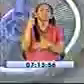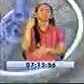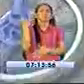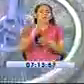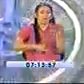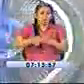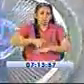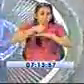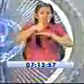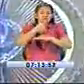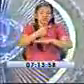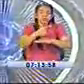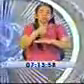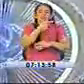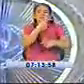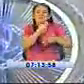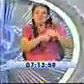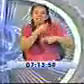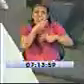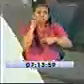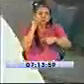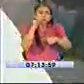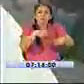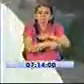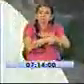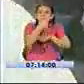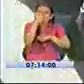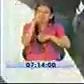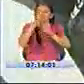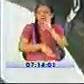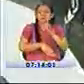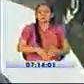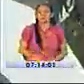autoridades, bajar los índices delictivos de la zona. Informó Julio César Saona.